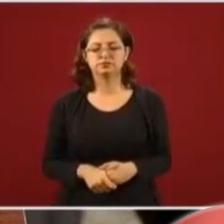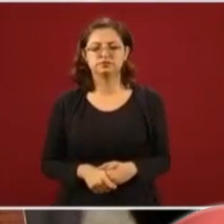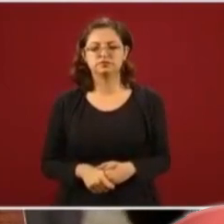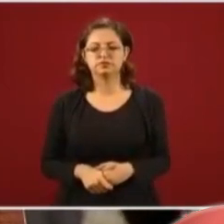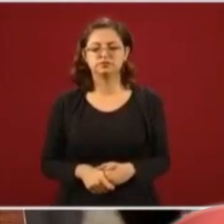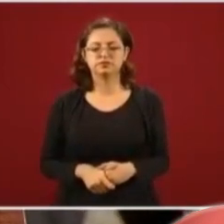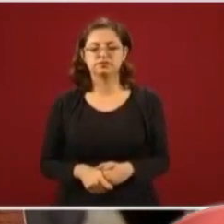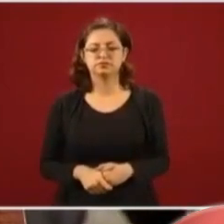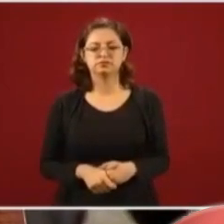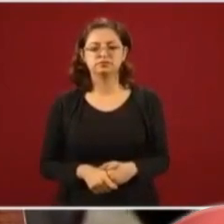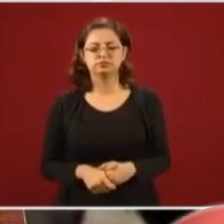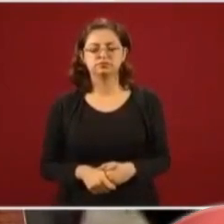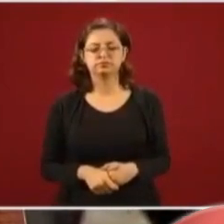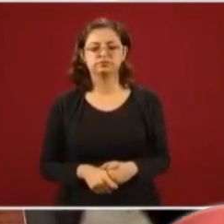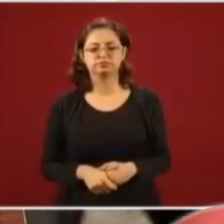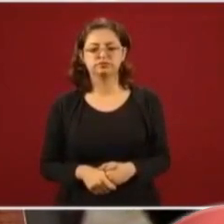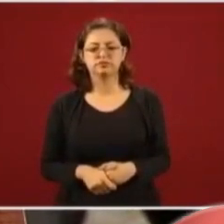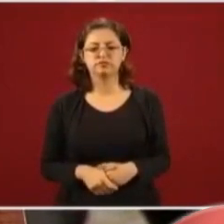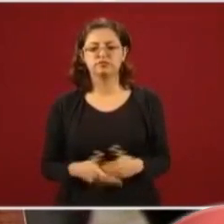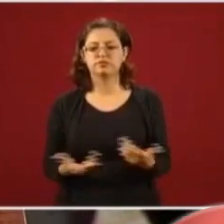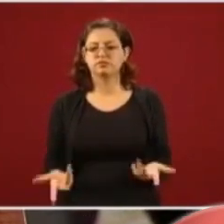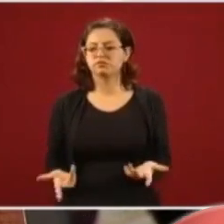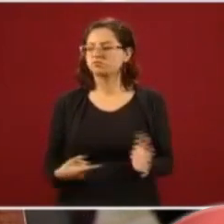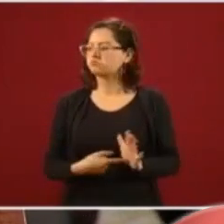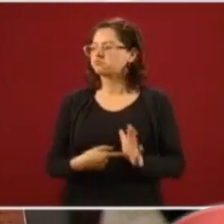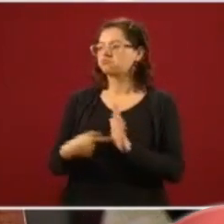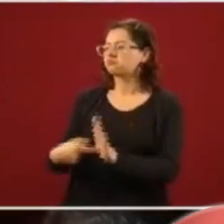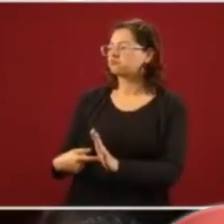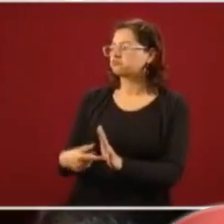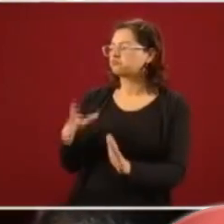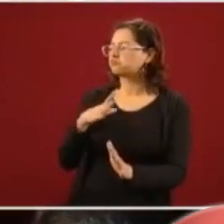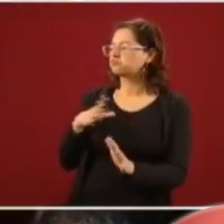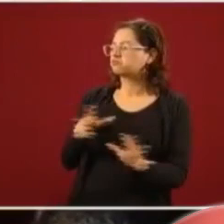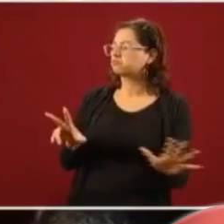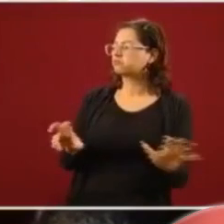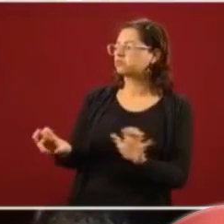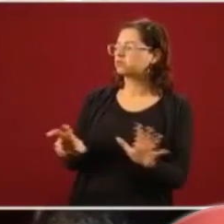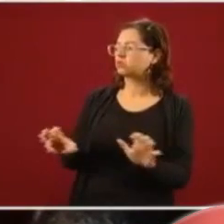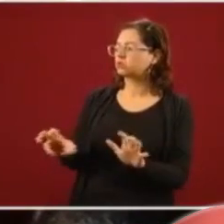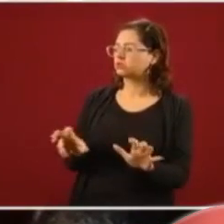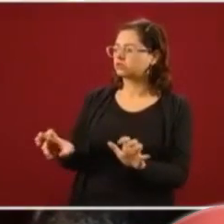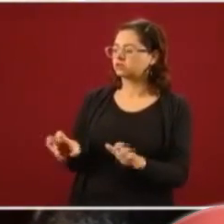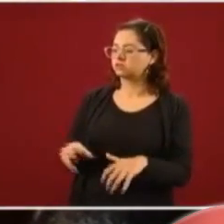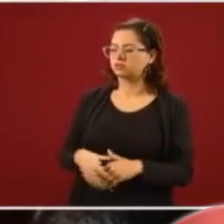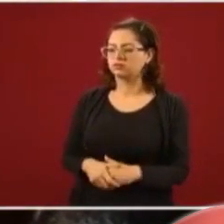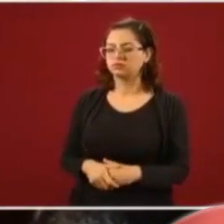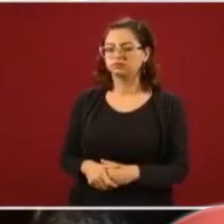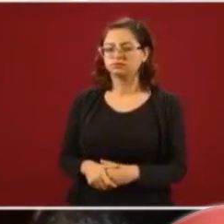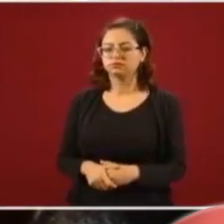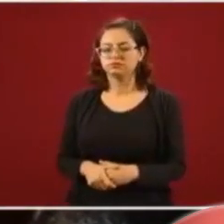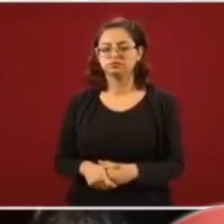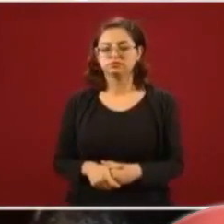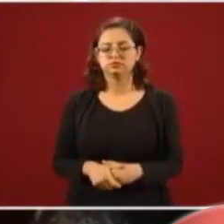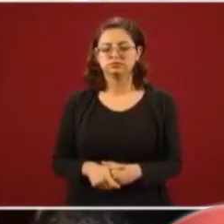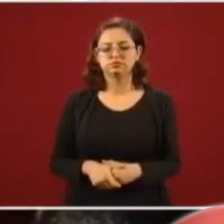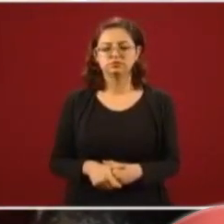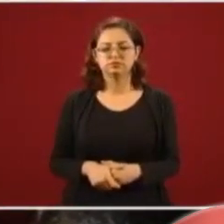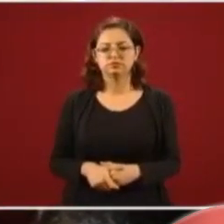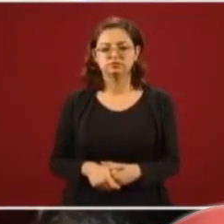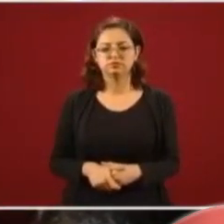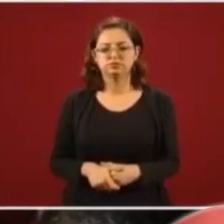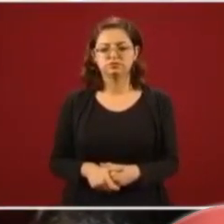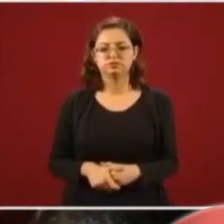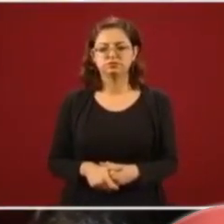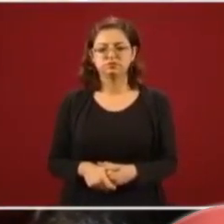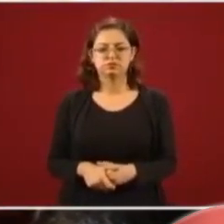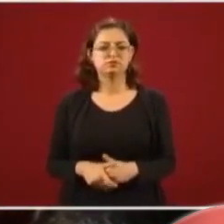se ofrecen 800 claves. de